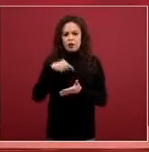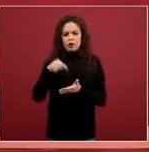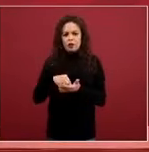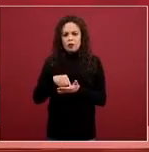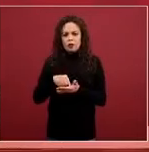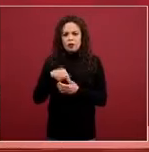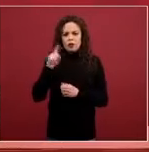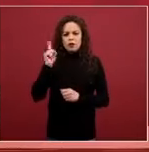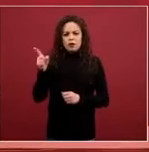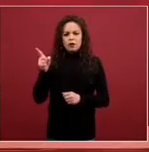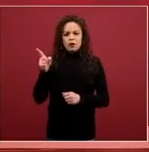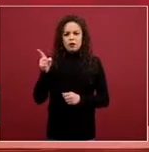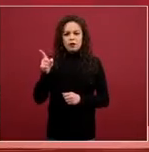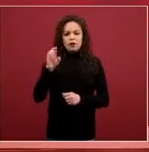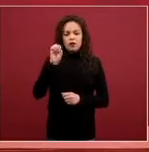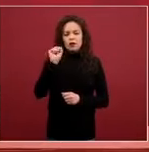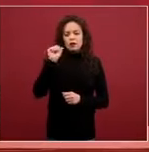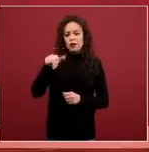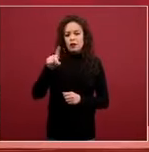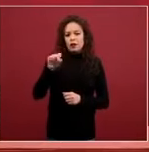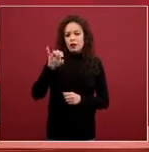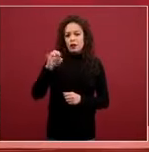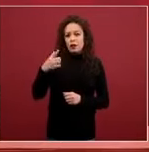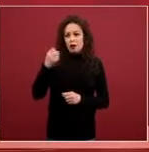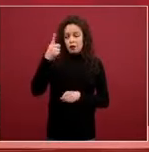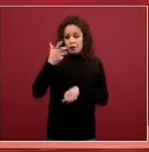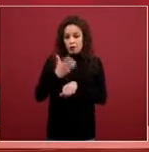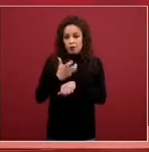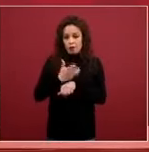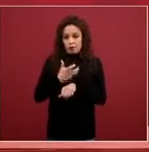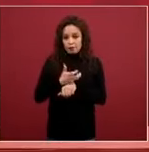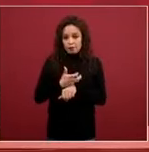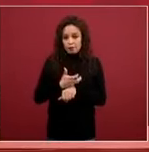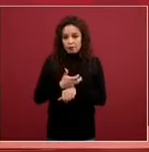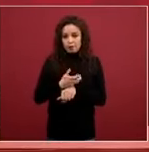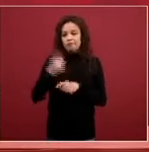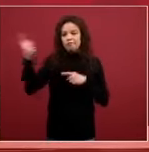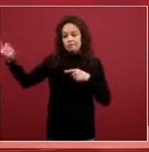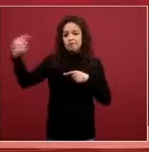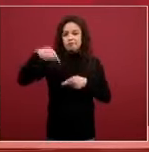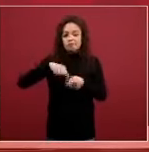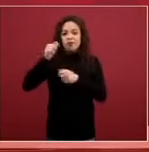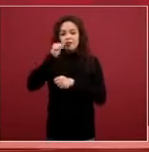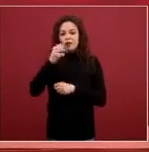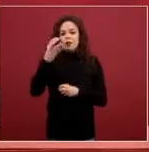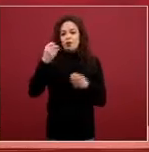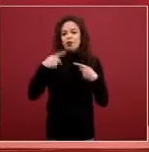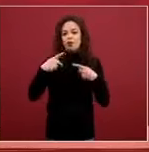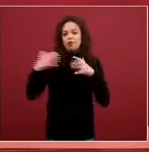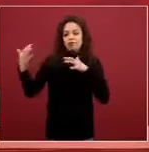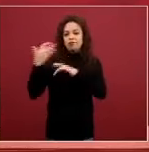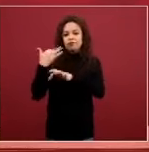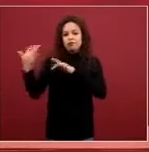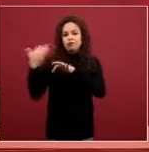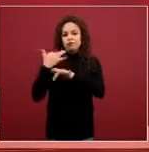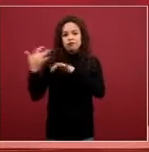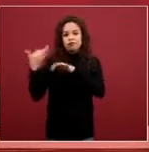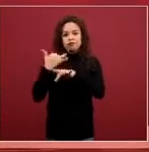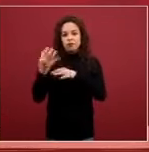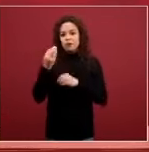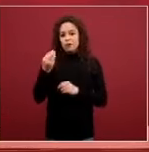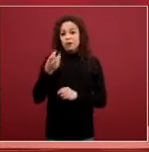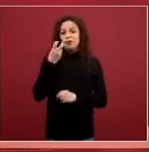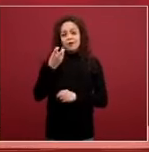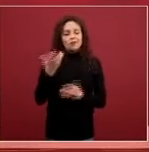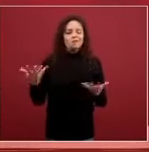está la localidad de San Diego en los Estados Unidos, tienen una alta interacción. Entonces esto en su momento lógicamente incrementa